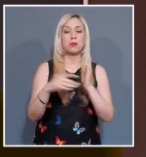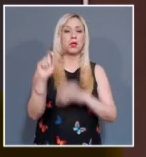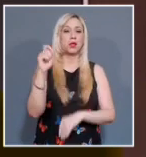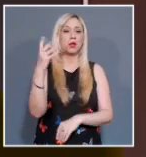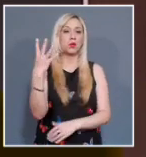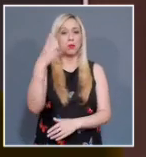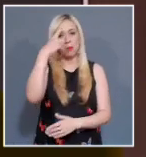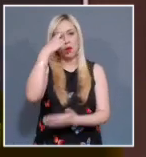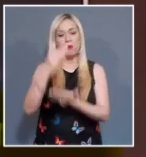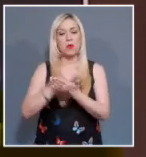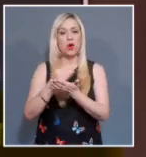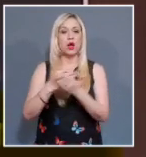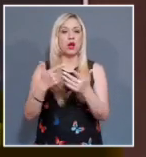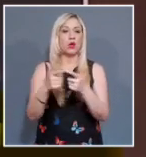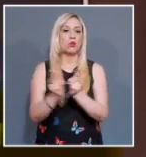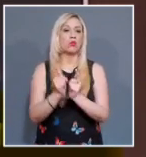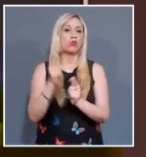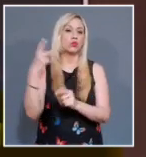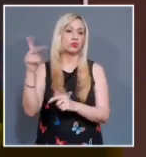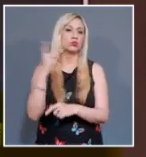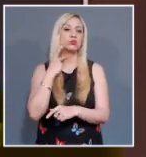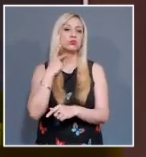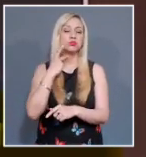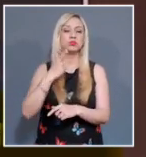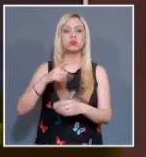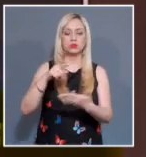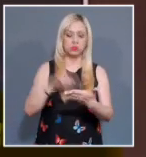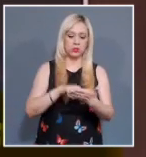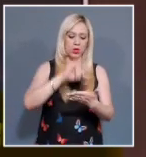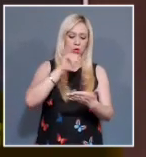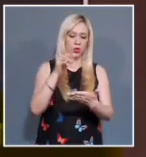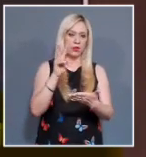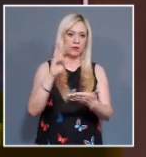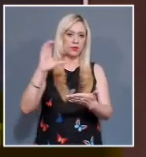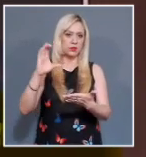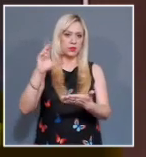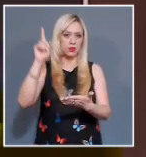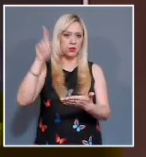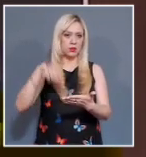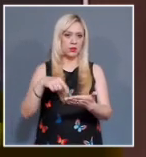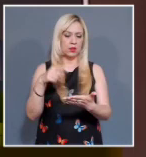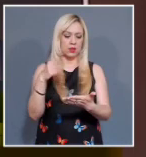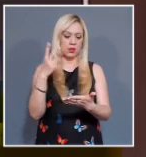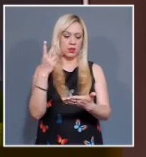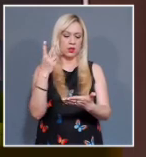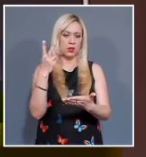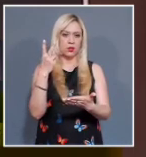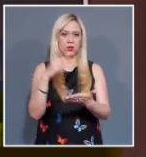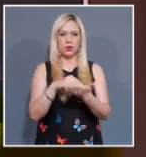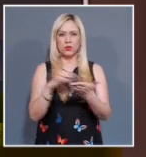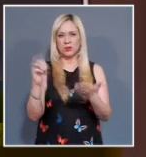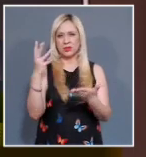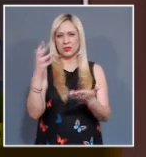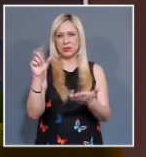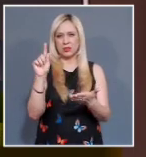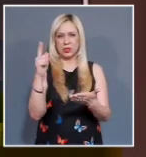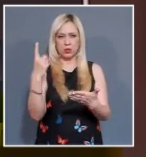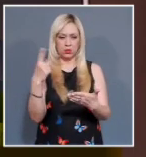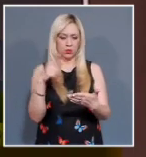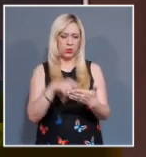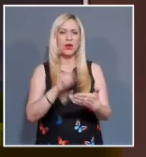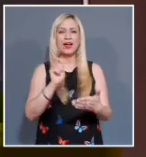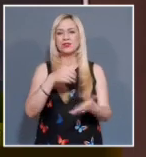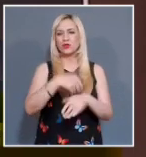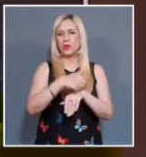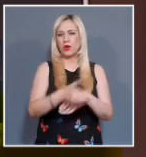en el jdc 1471 y acumulados particularmente en lo relacionado con